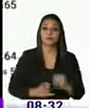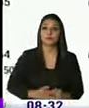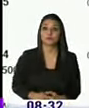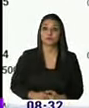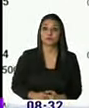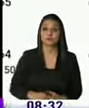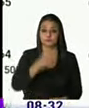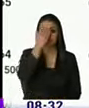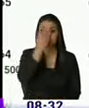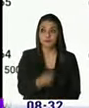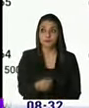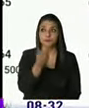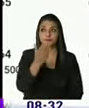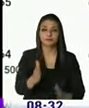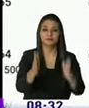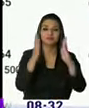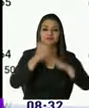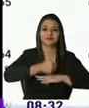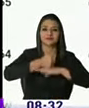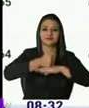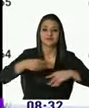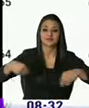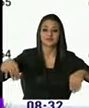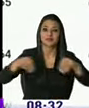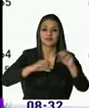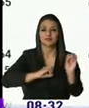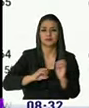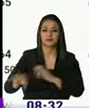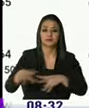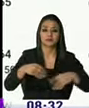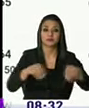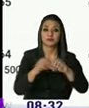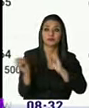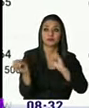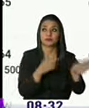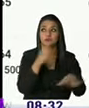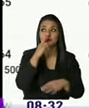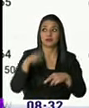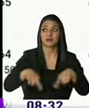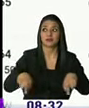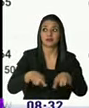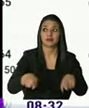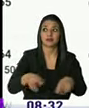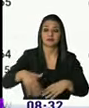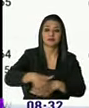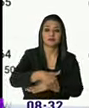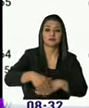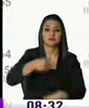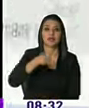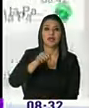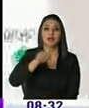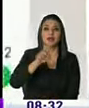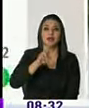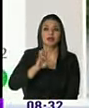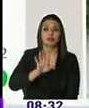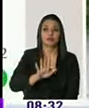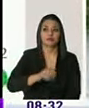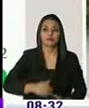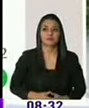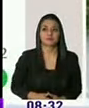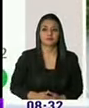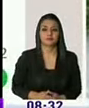está, buenos días, atención autoridades, terrenos son abandonados, criaderos de ratas. Avenida General Gallardo, por favor, transmitan esta